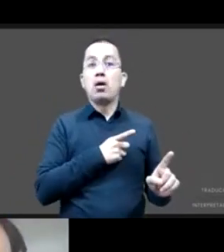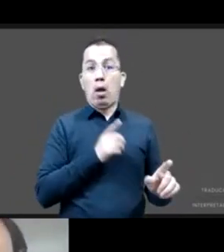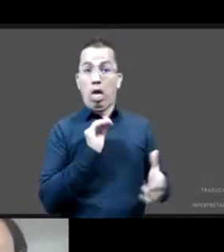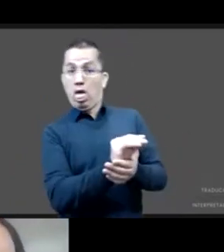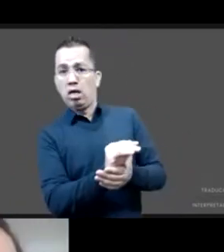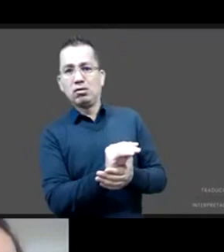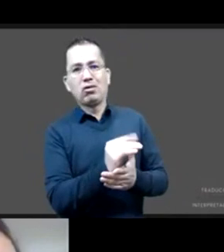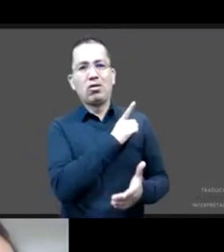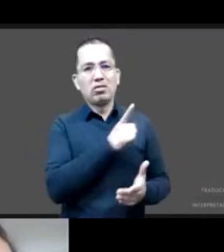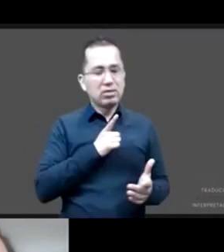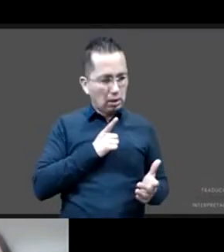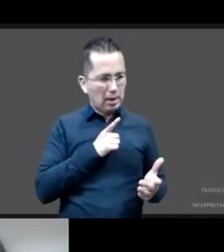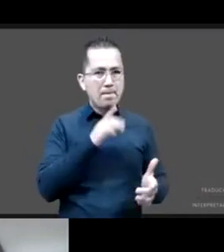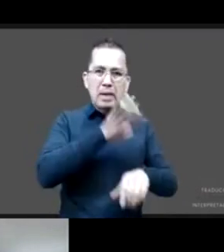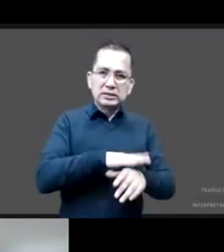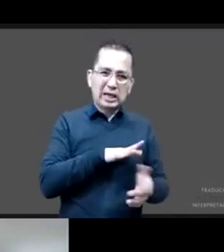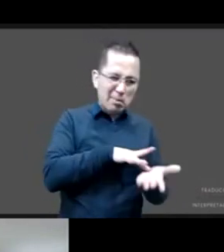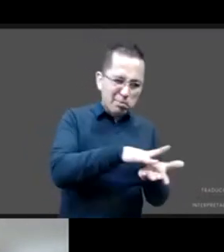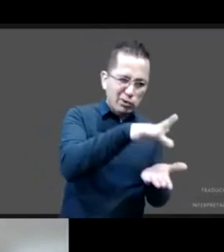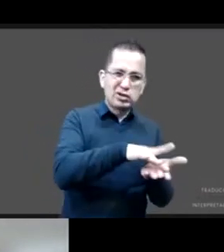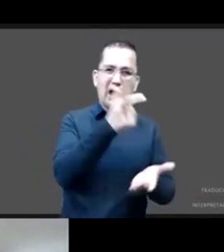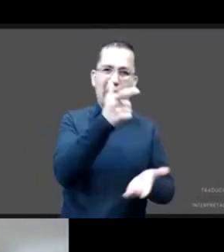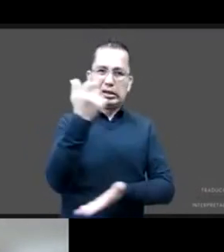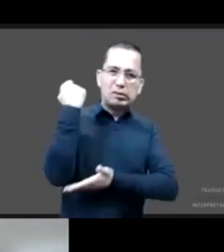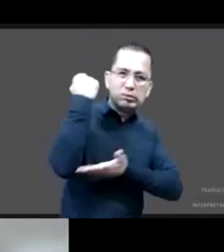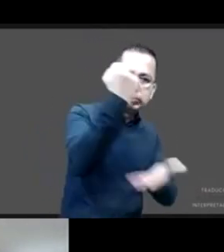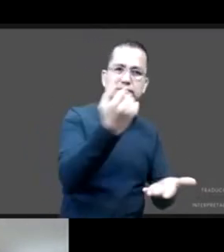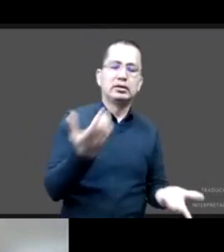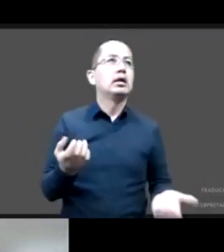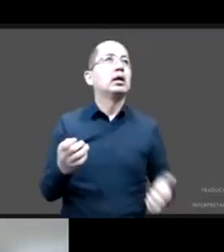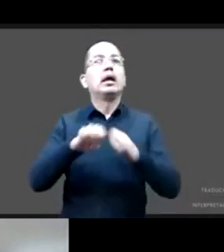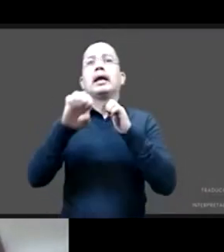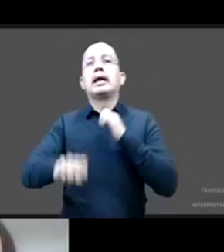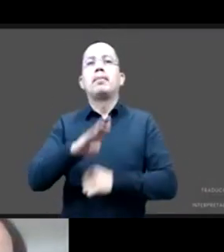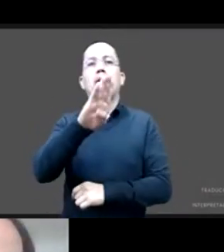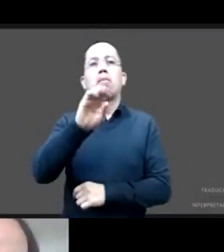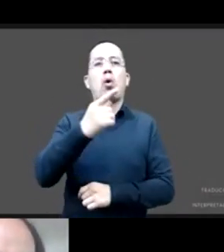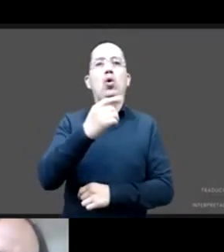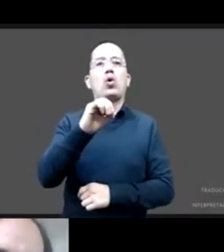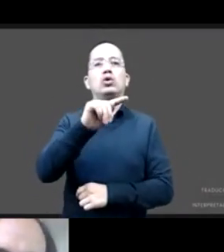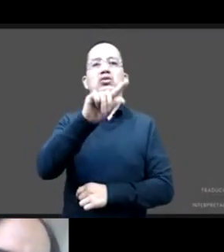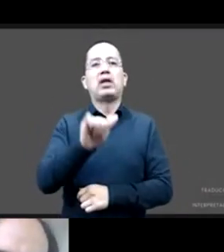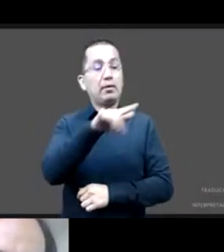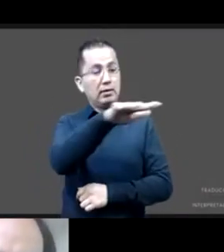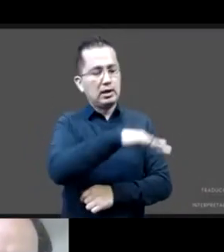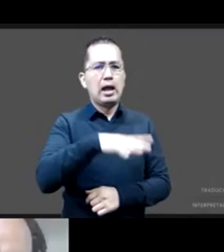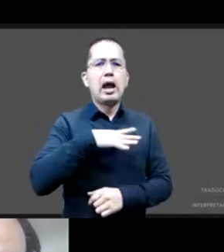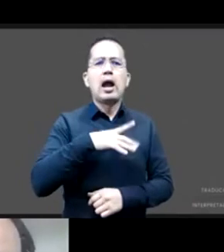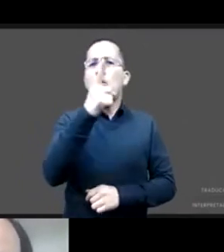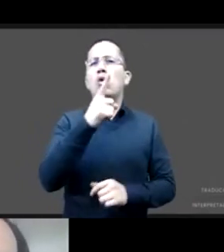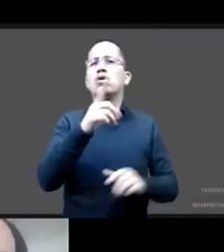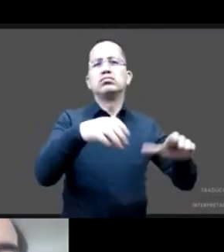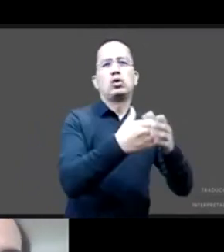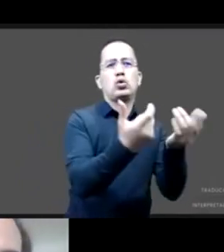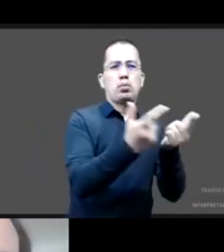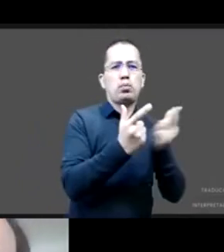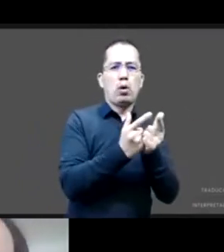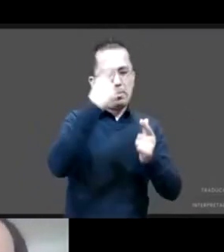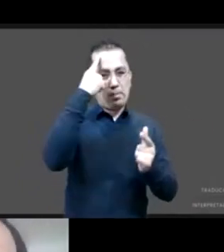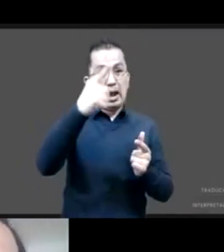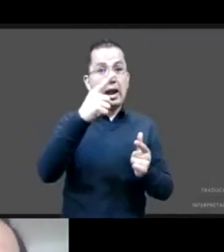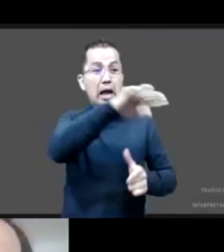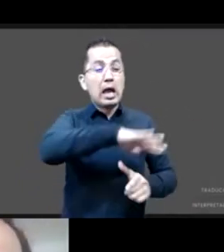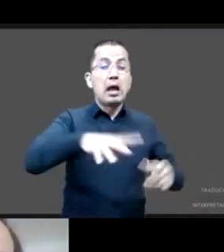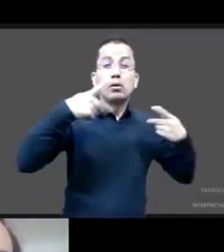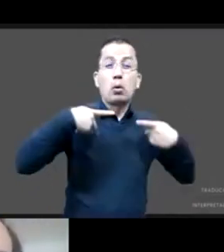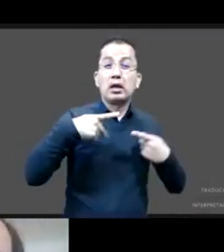etcétera estoy recordando en este momento el caso de Bogotá que tiene una cosa que llama INCITAR Iniciativas Ciudadanas para la Transformación de Realidades 3.000 grupos de